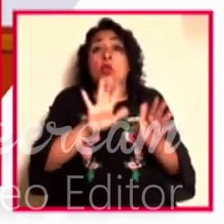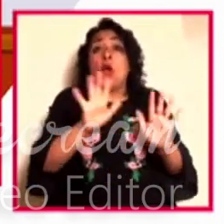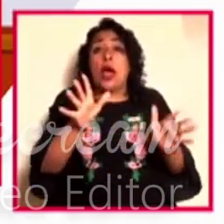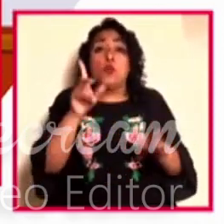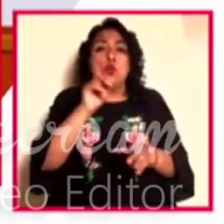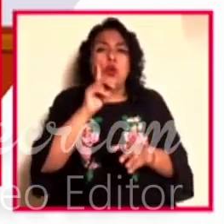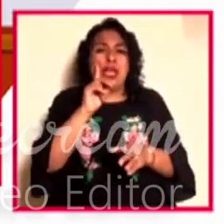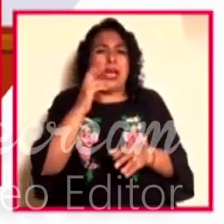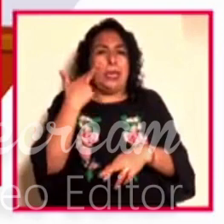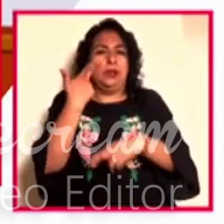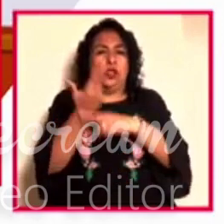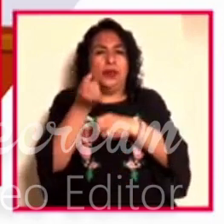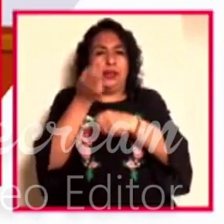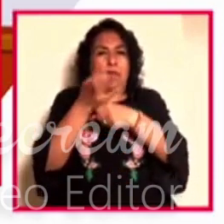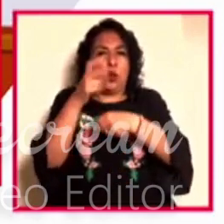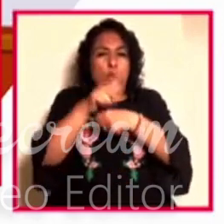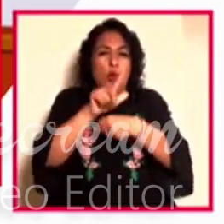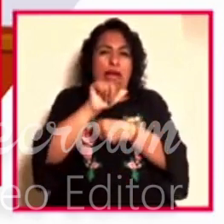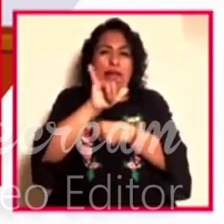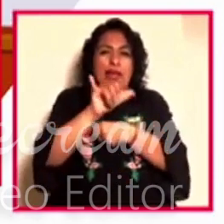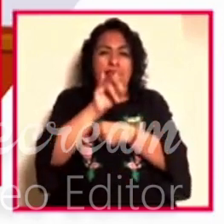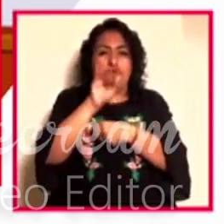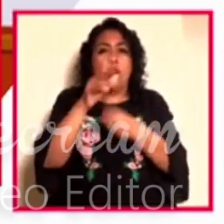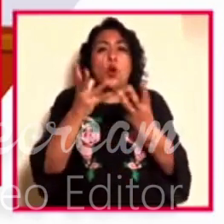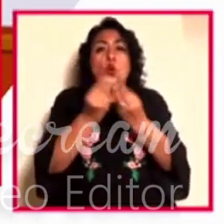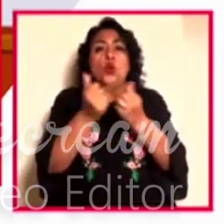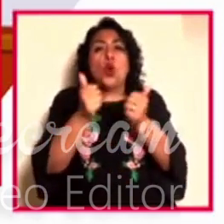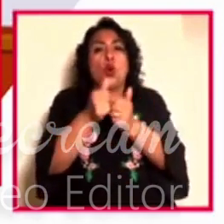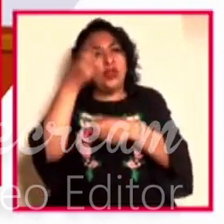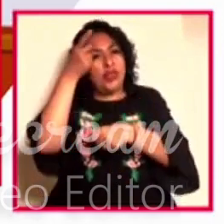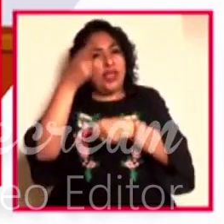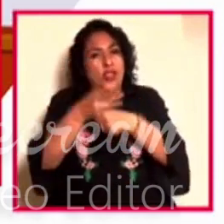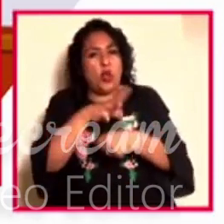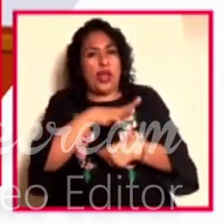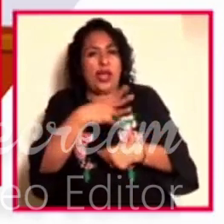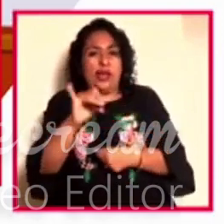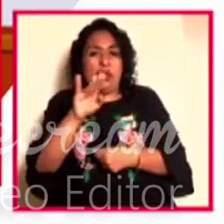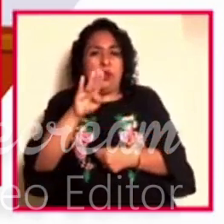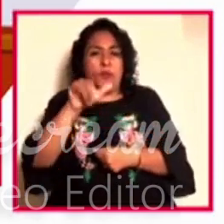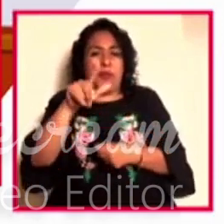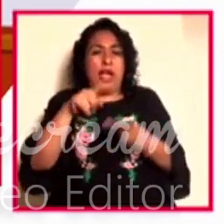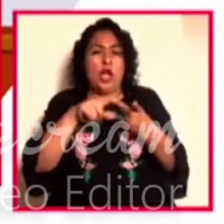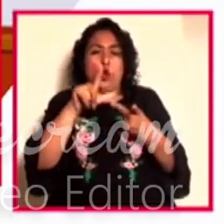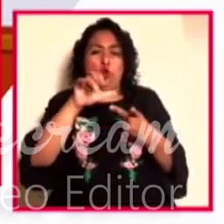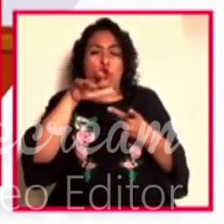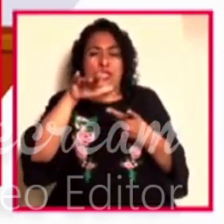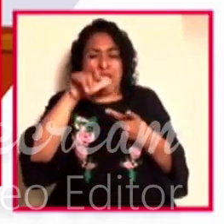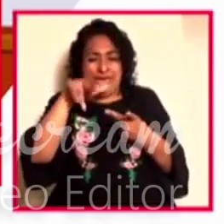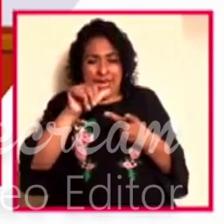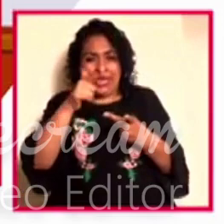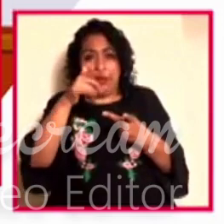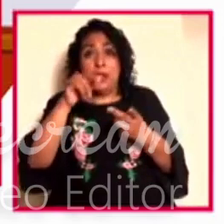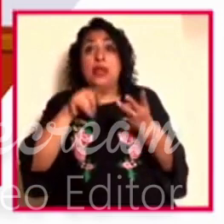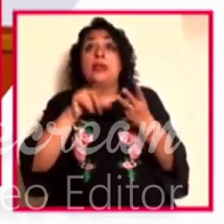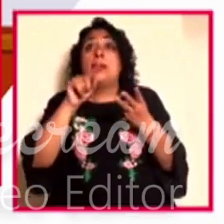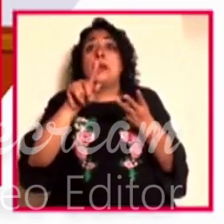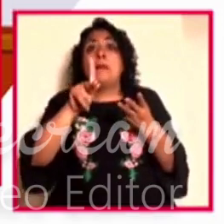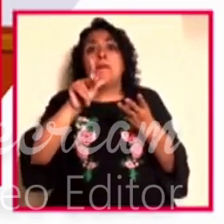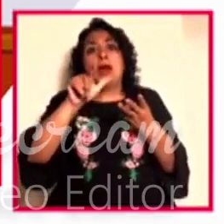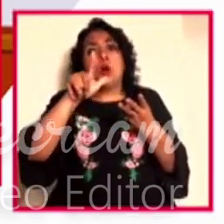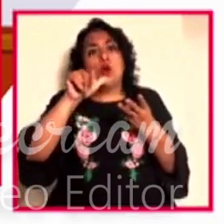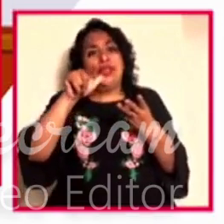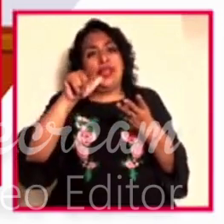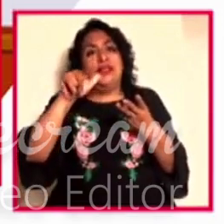Alejandra Frausto, junto con Lucina Jiménez, directora general del IMBAL, así también por Paulina Lavista, prima del